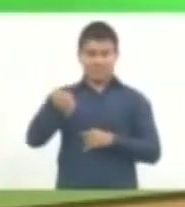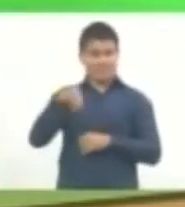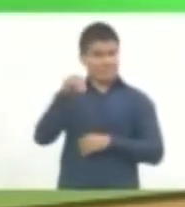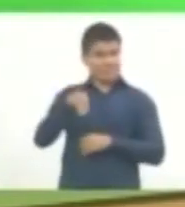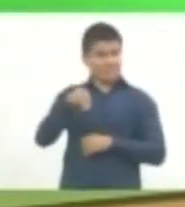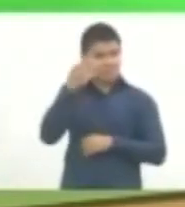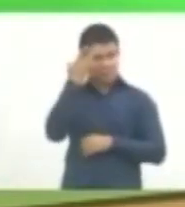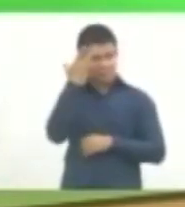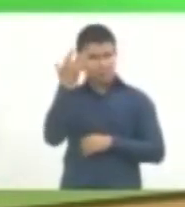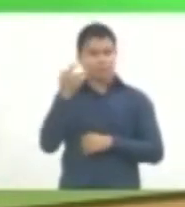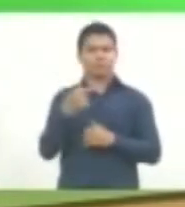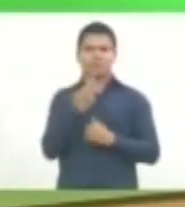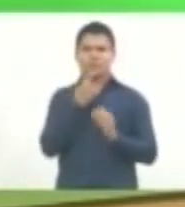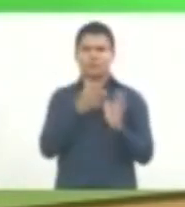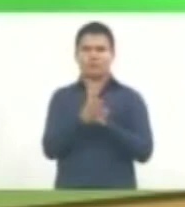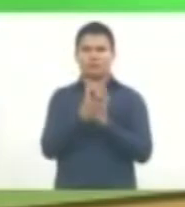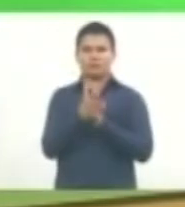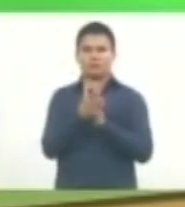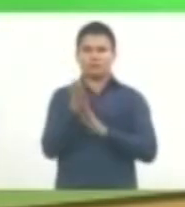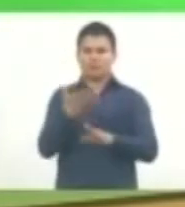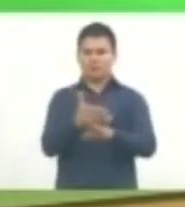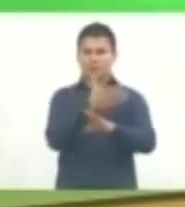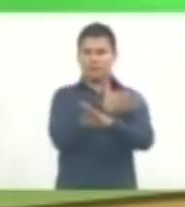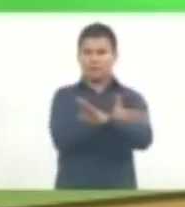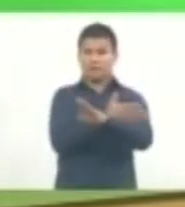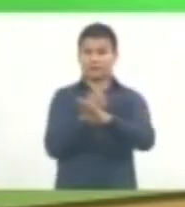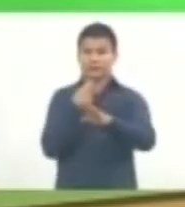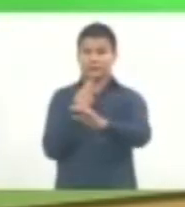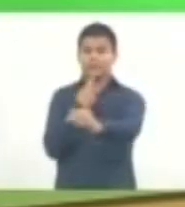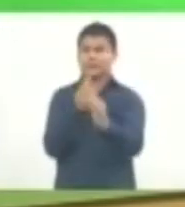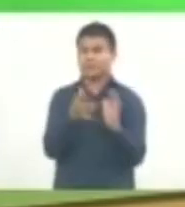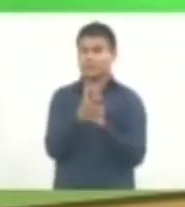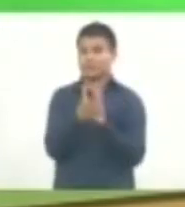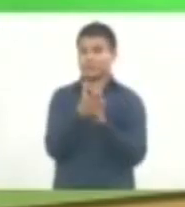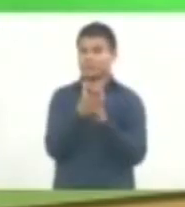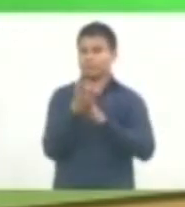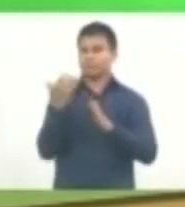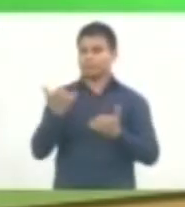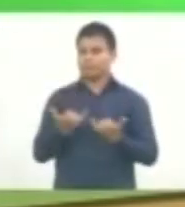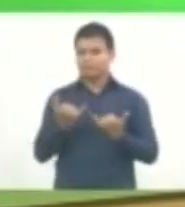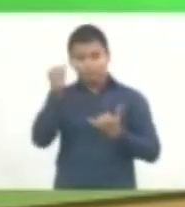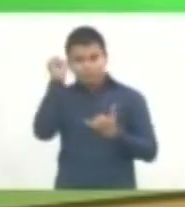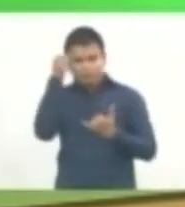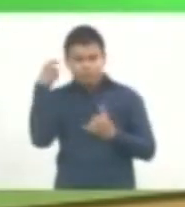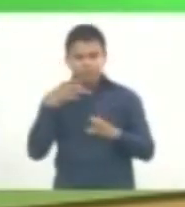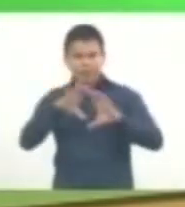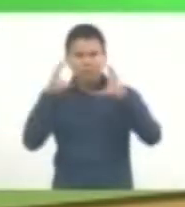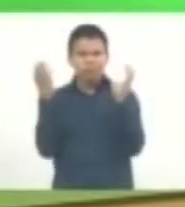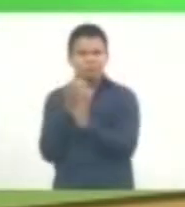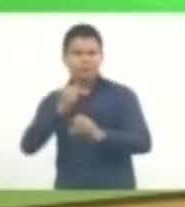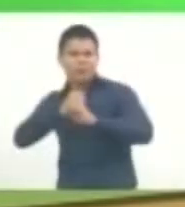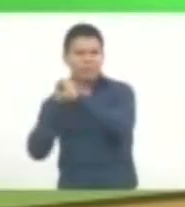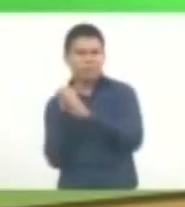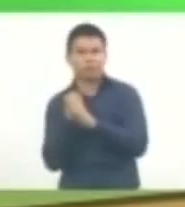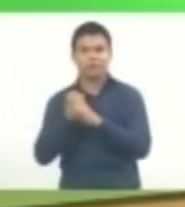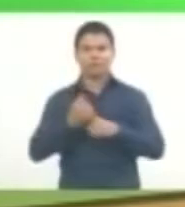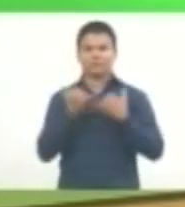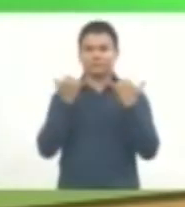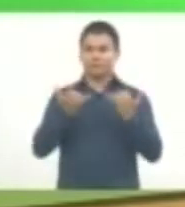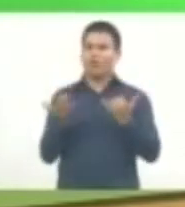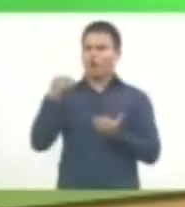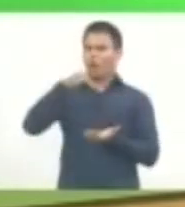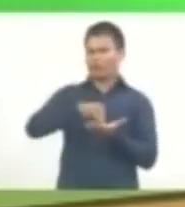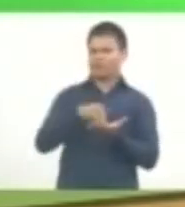nuestro espacio fue declarado de interés público por la transmisión del béisbol. El próximo martes a las 10 en punto estaremos emitiendo la